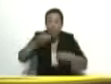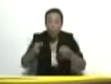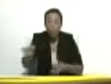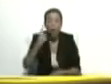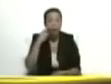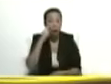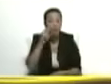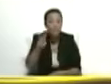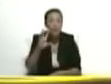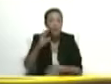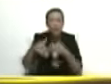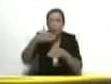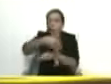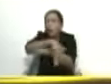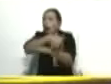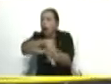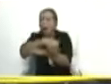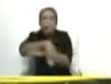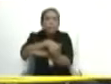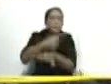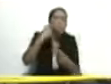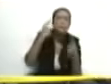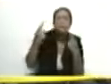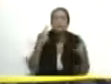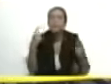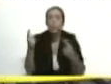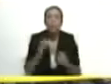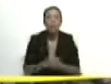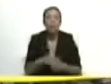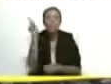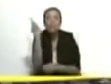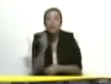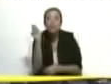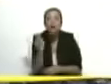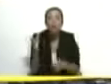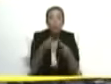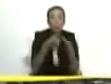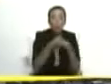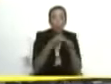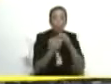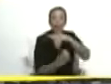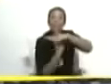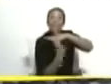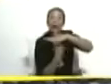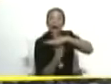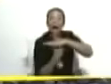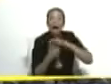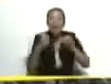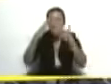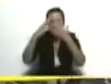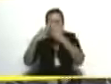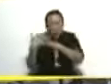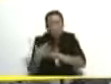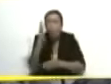Ahí lo vimos recorriendo los sindicatos clasistas y de base. Sabe